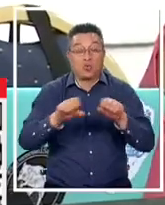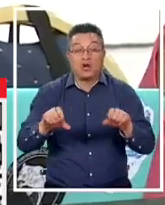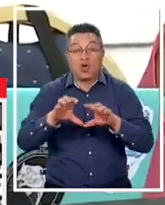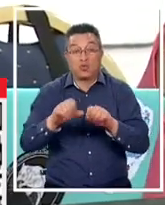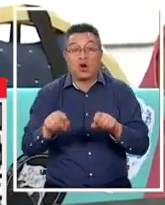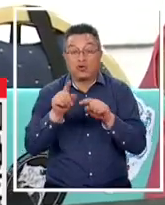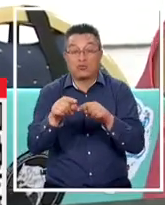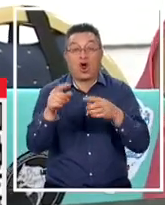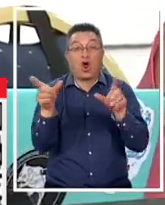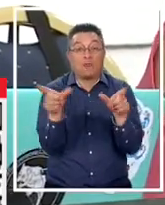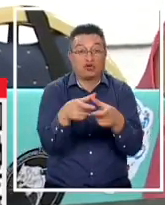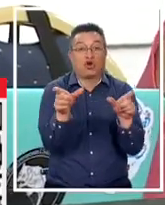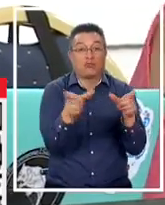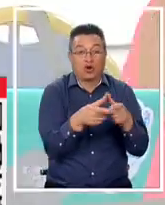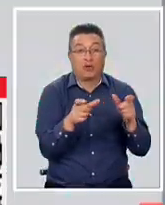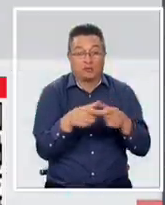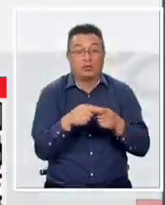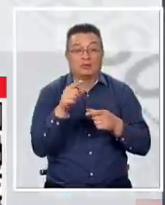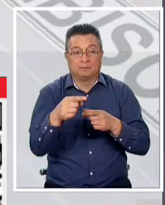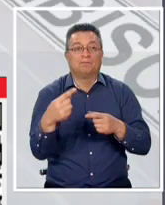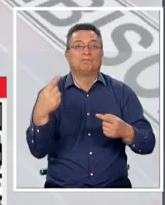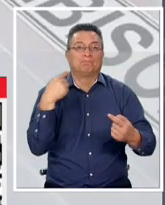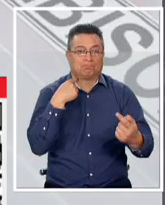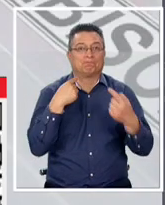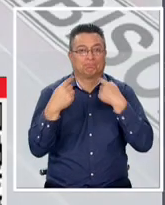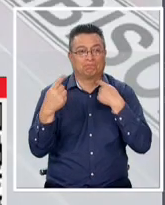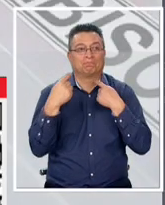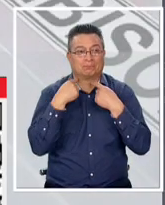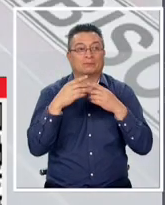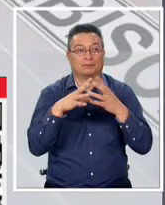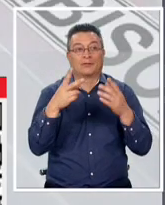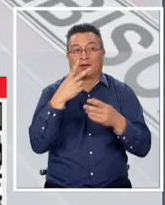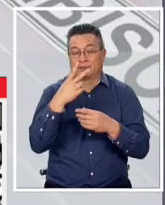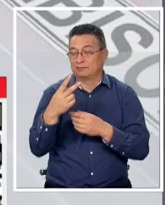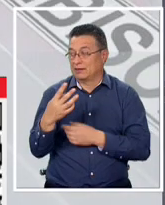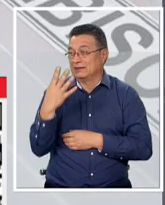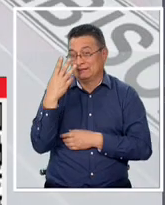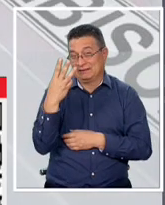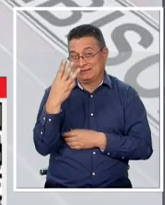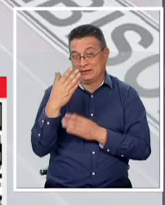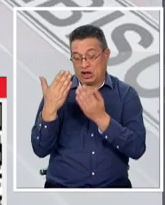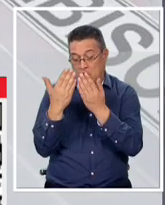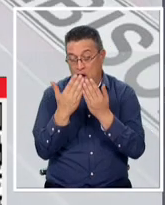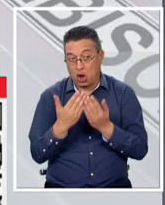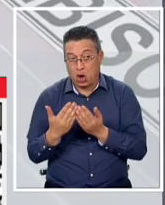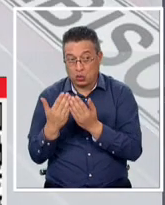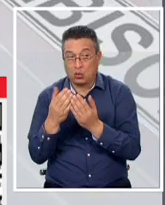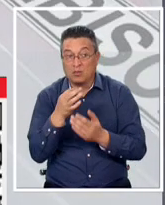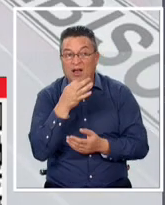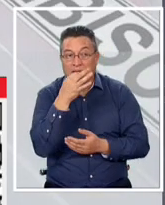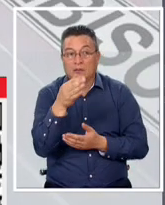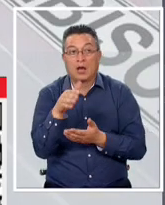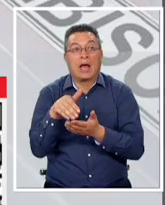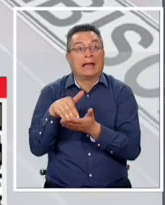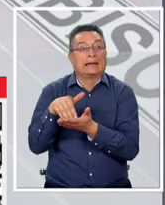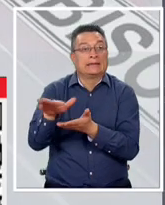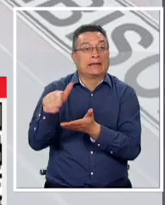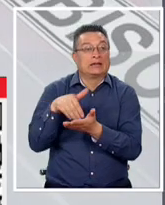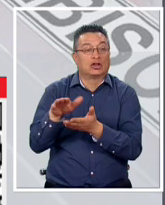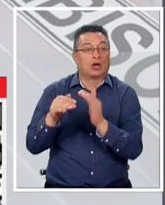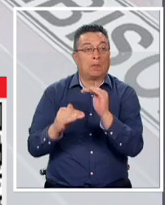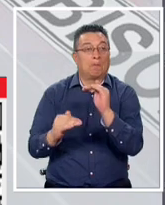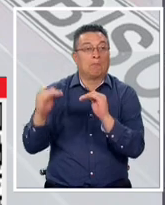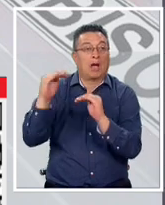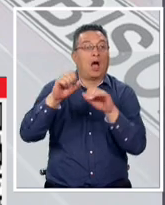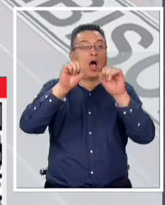otras comisiones han generado un efecto que para muchos se graficó en los tres últimos estudios que aseguraron que el rechazo está por sobre